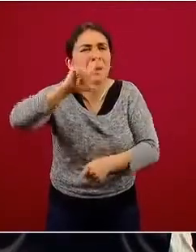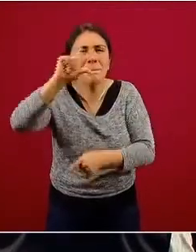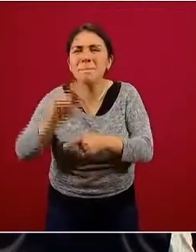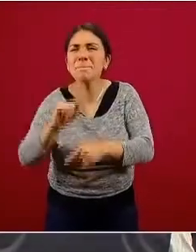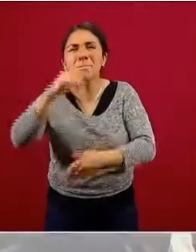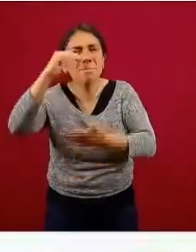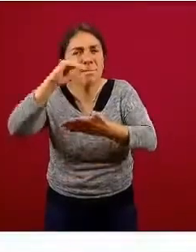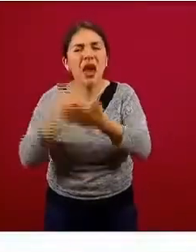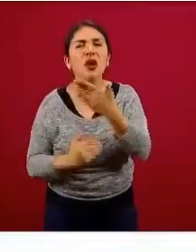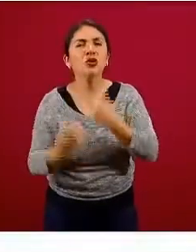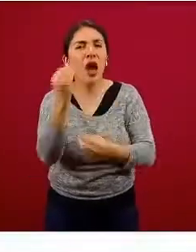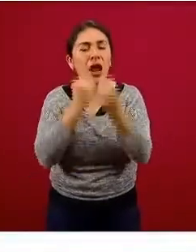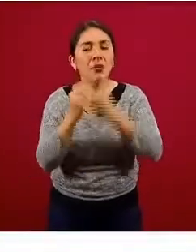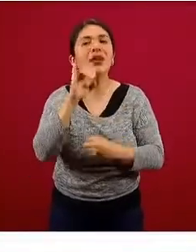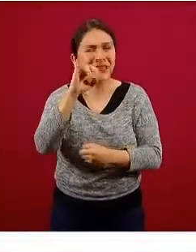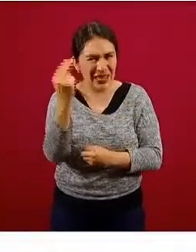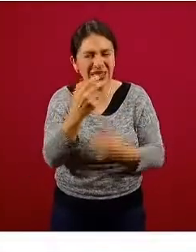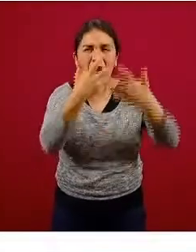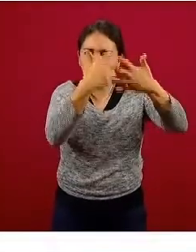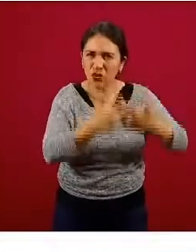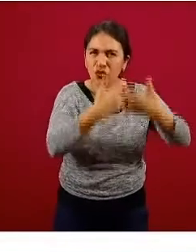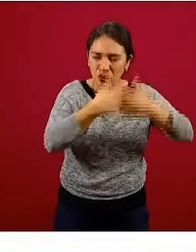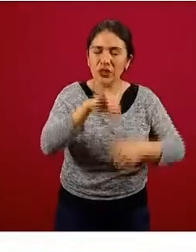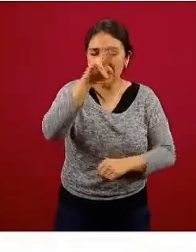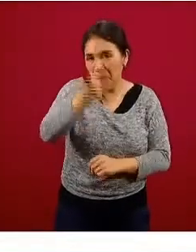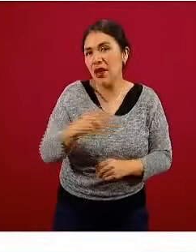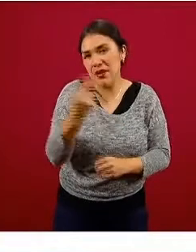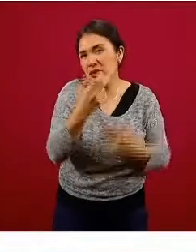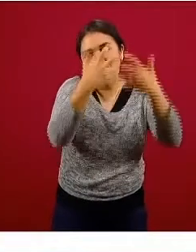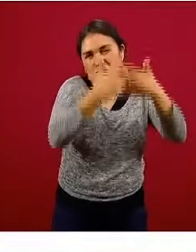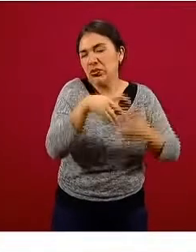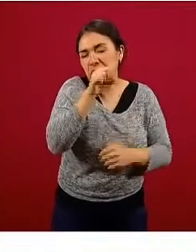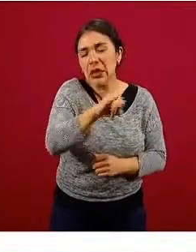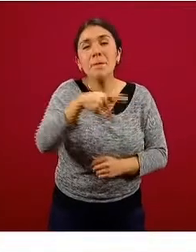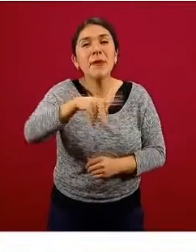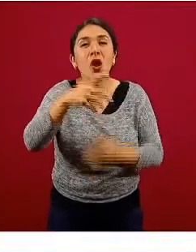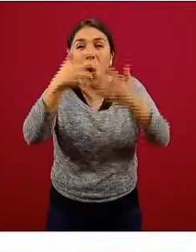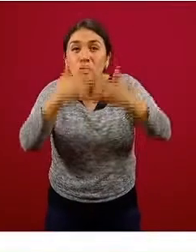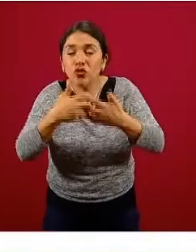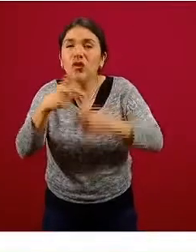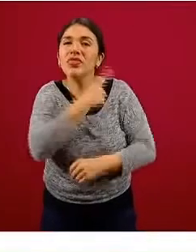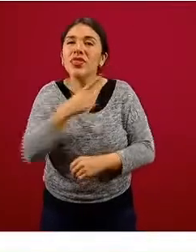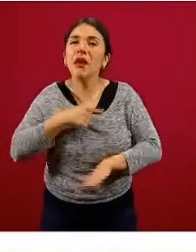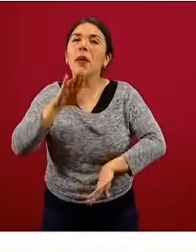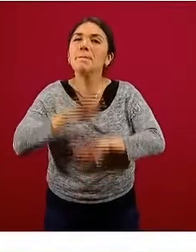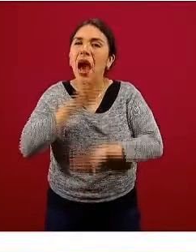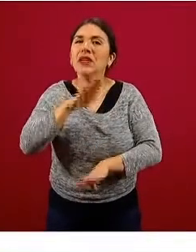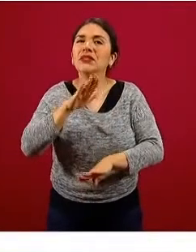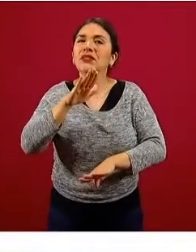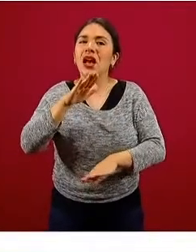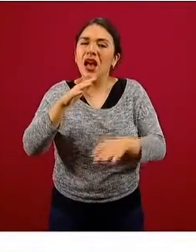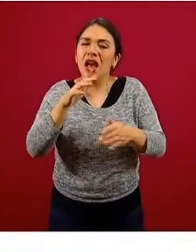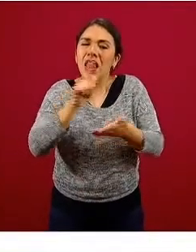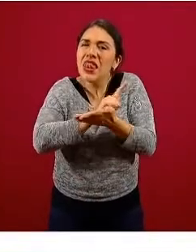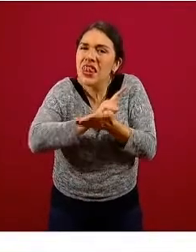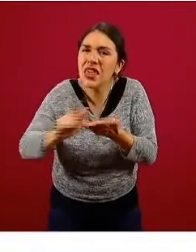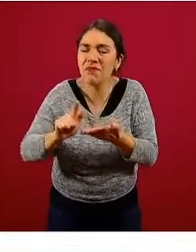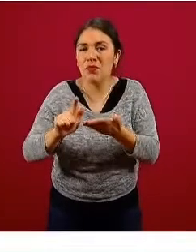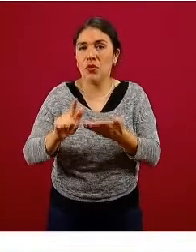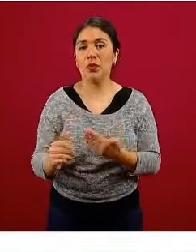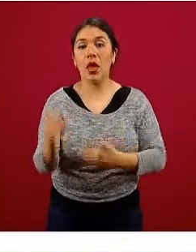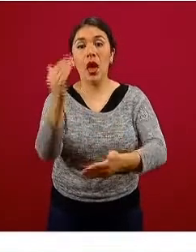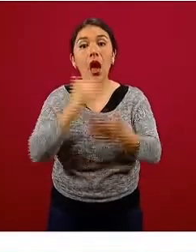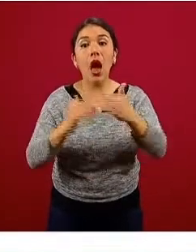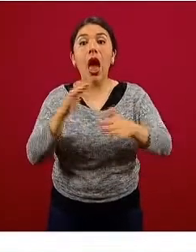de alimentos. Sí se requiere el procesamiento, sí se requiere a la industria, pero el procesamiento tiene que ser un procesamiento mínimo.